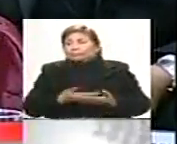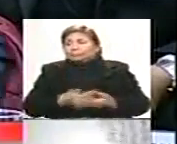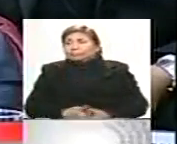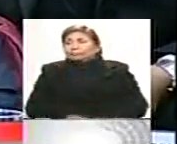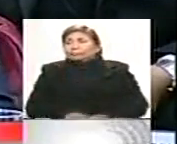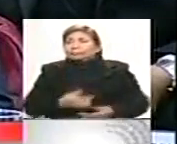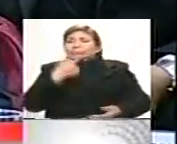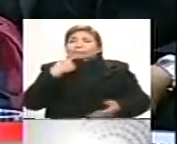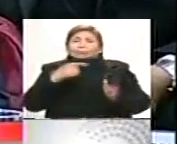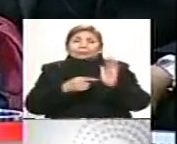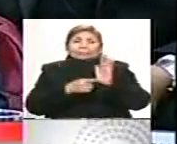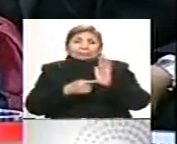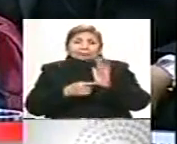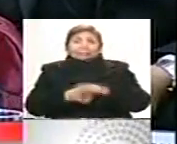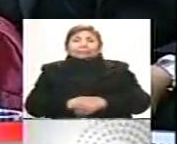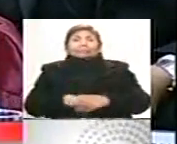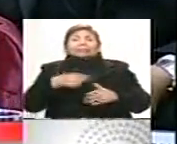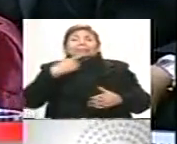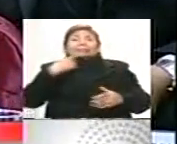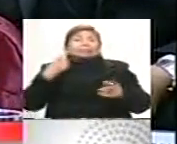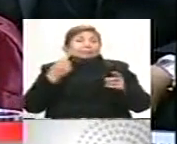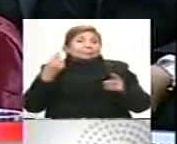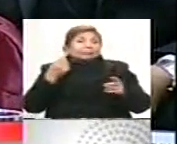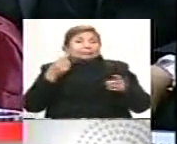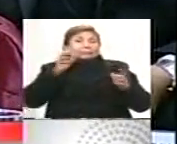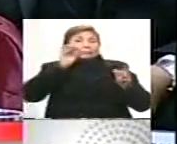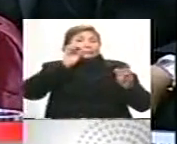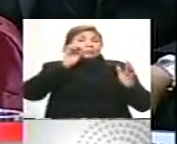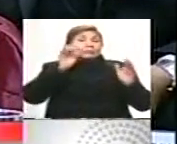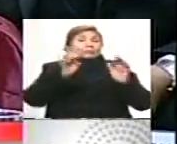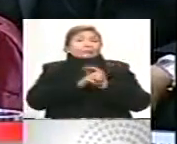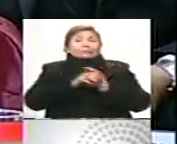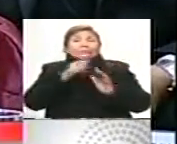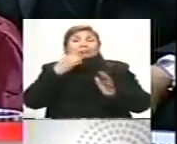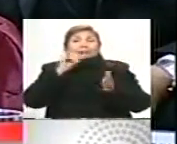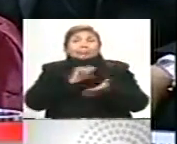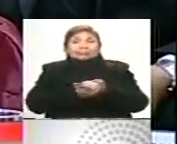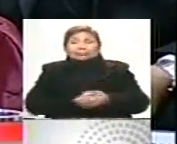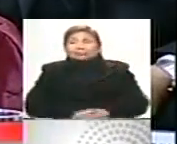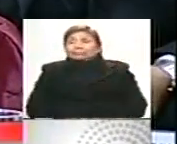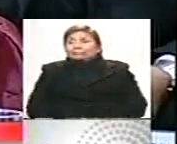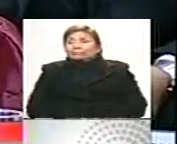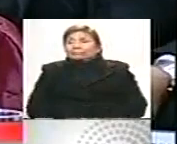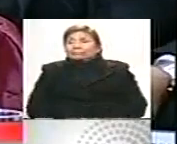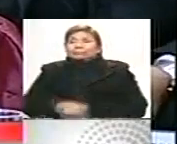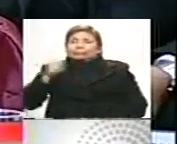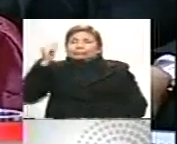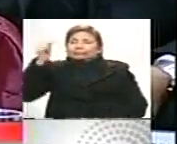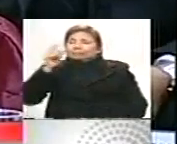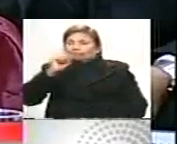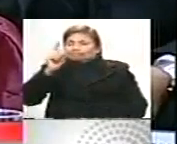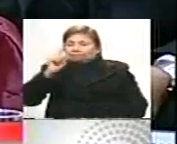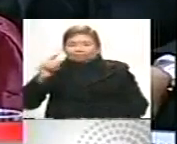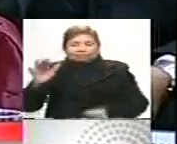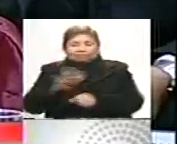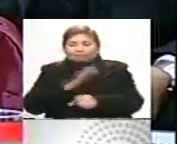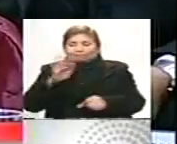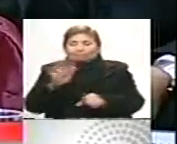Lo que estoy señalando, porque lo digo solo a título de ejemplo, es que los derechos no son